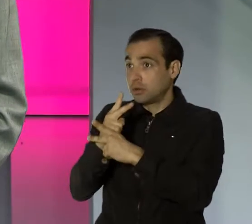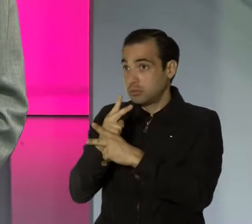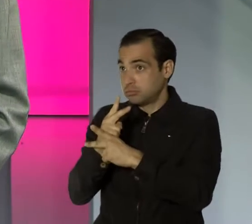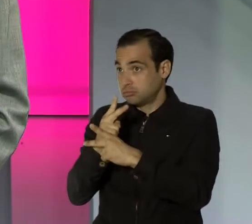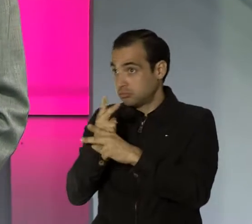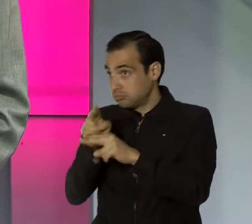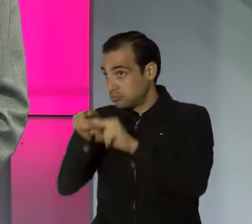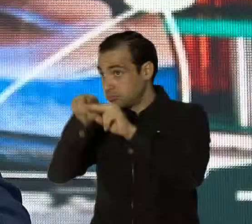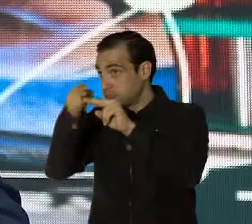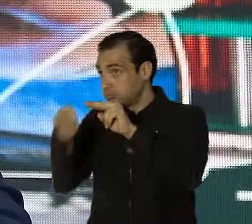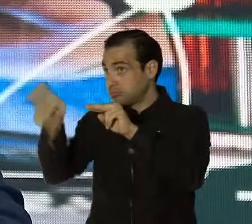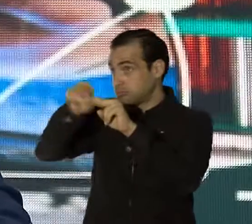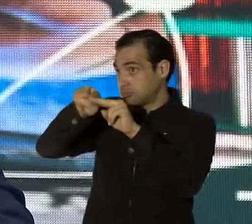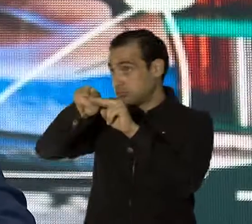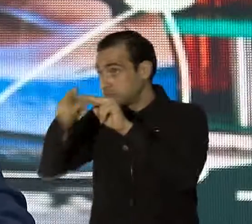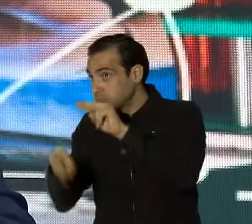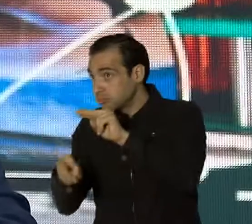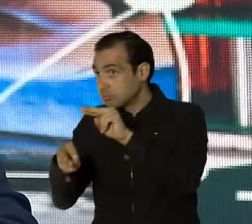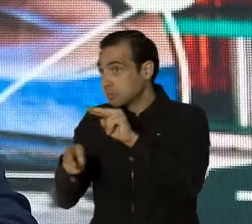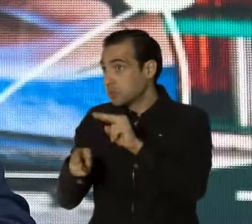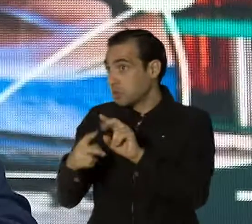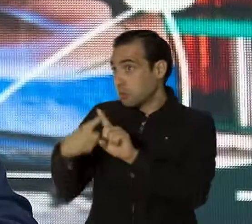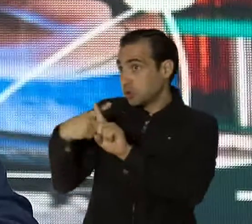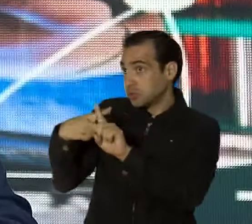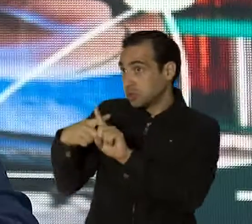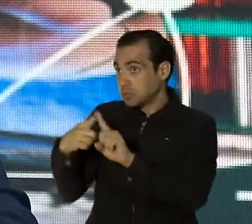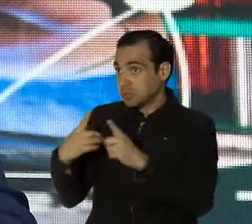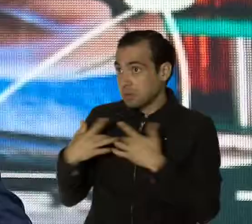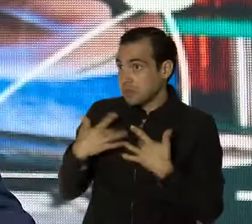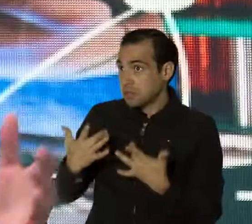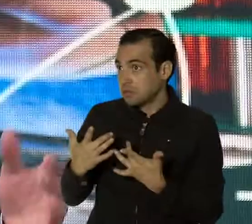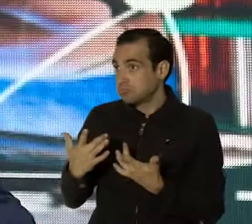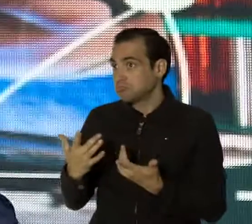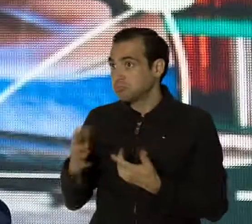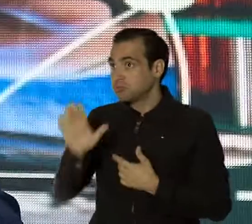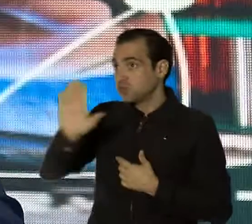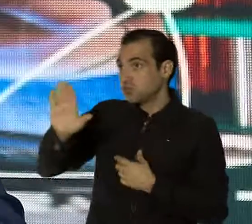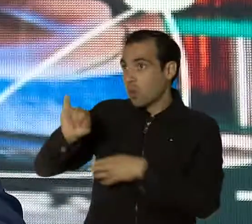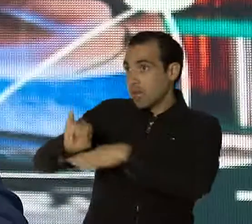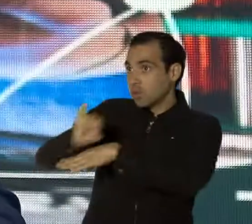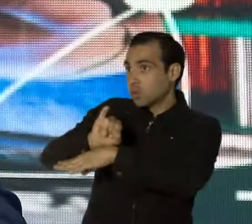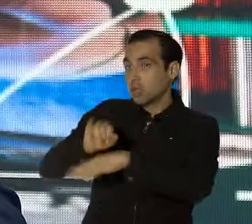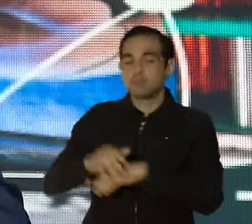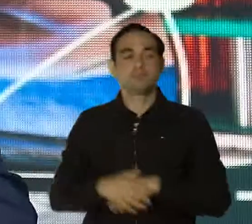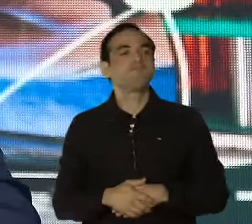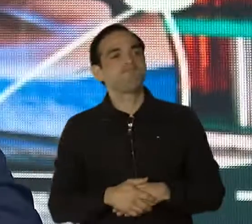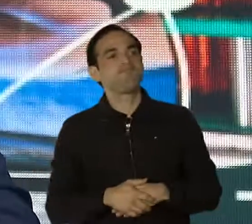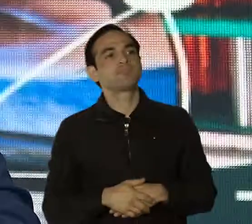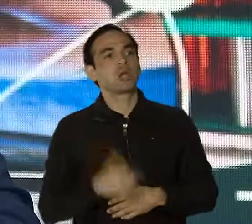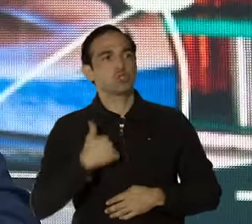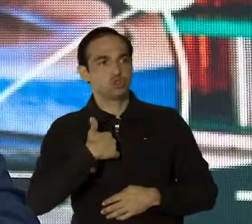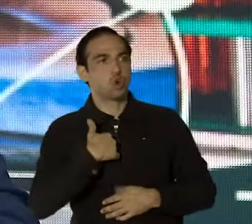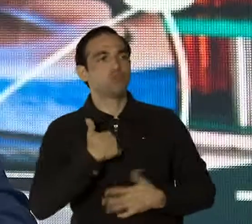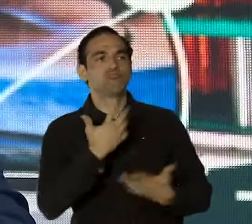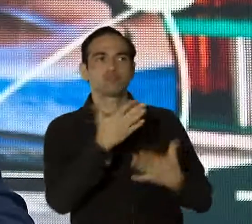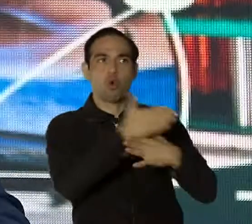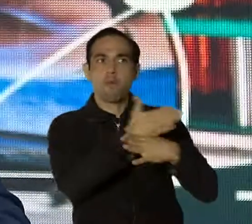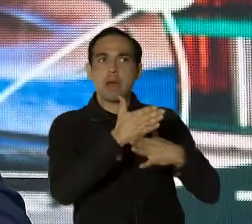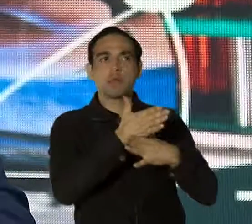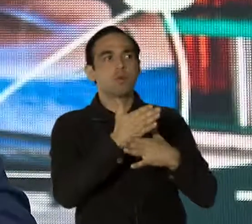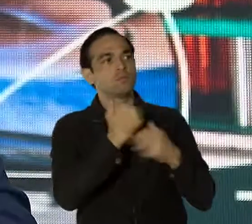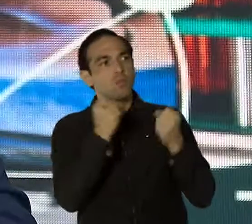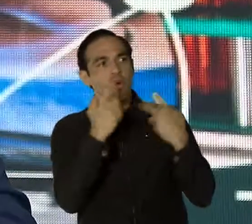industria bancaria. Pues mira, sorprendentemente, te tengo que decir, yo comparto con muchos colegas de la